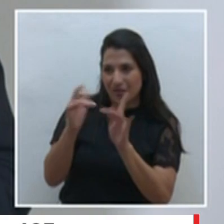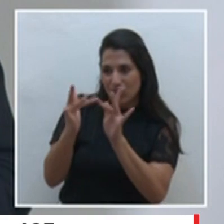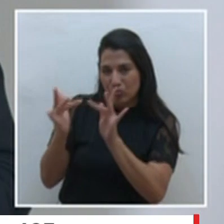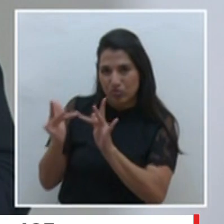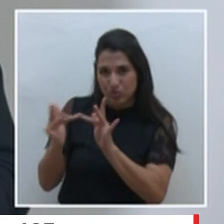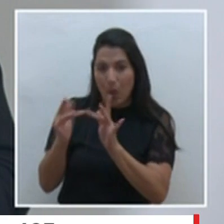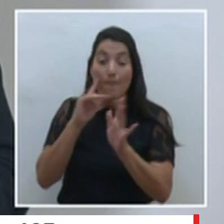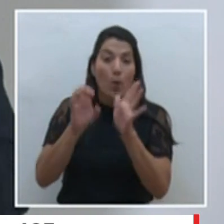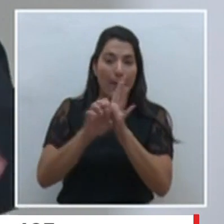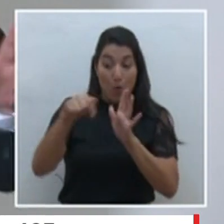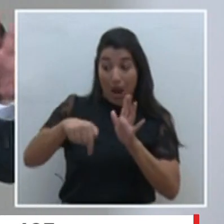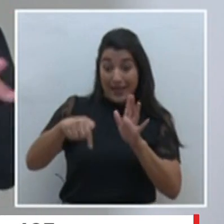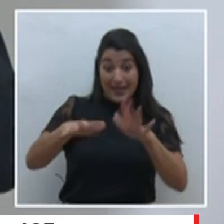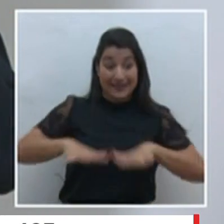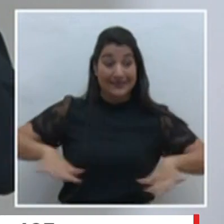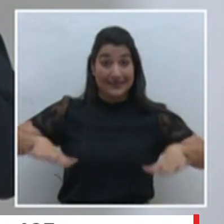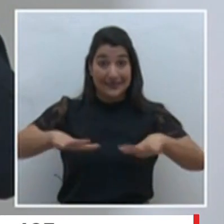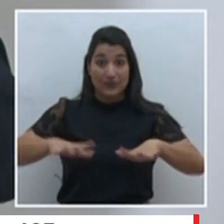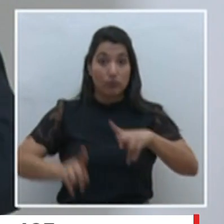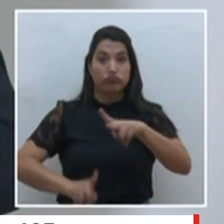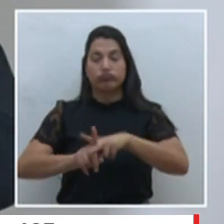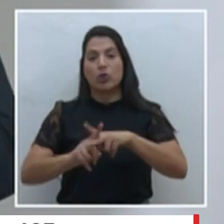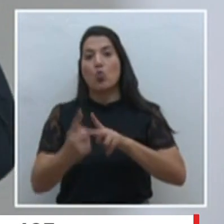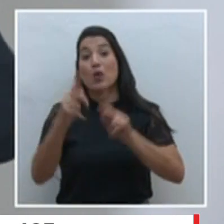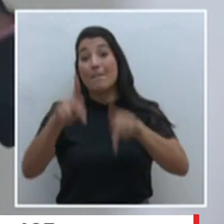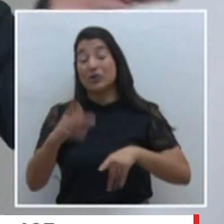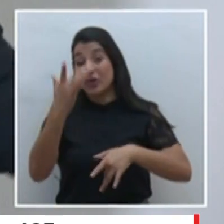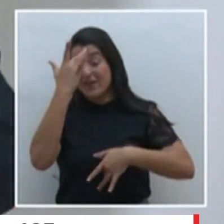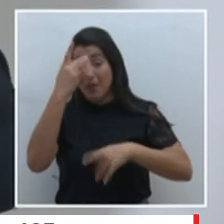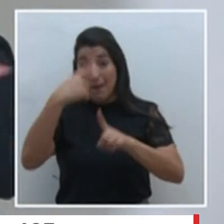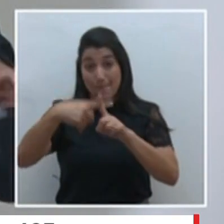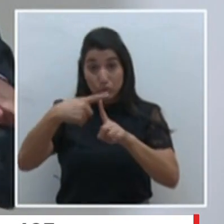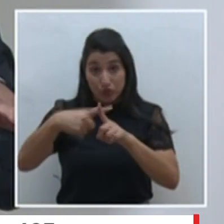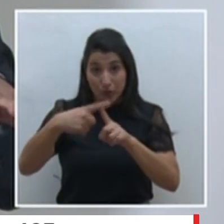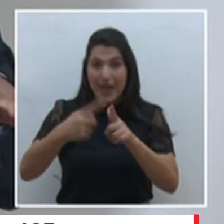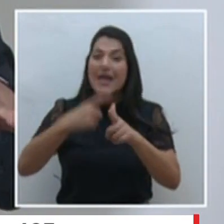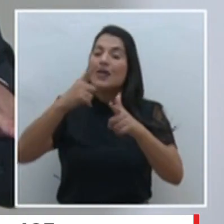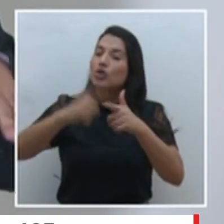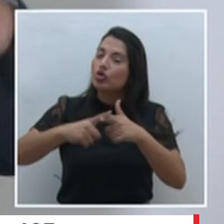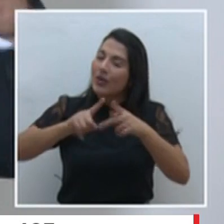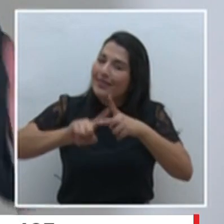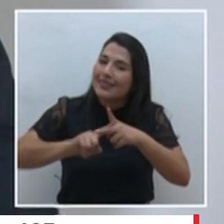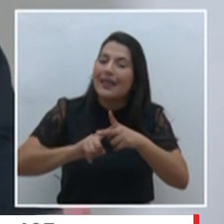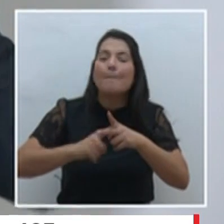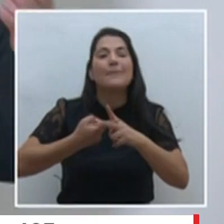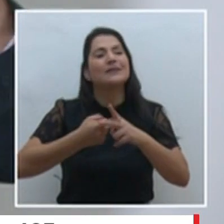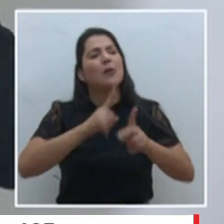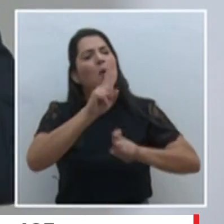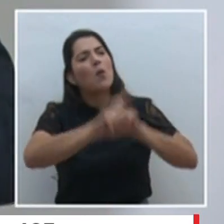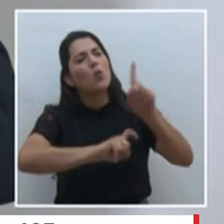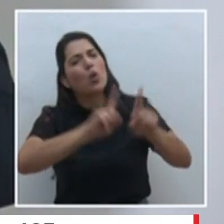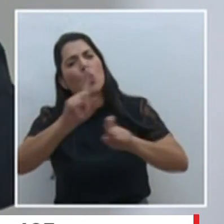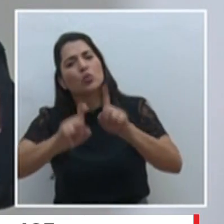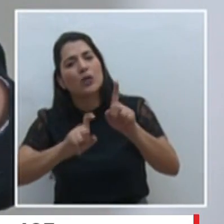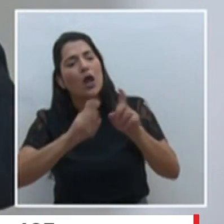diera positivo, tendríamos que hacer una entrevista a todas las personas que estuvieron acá,